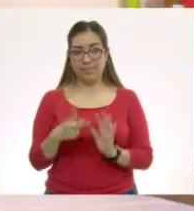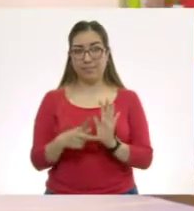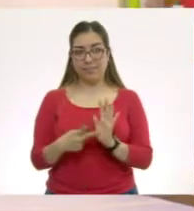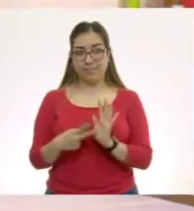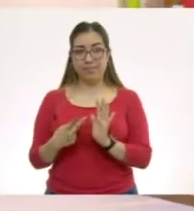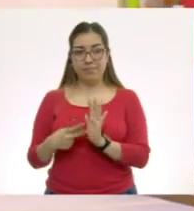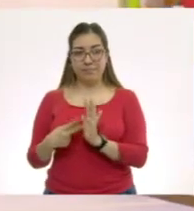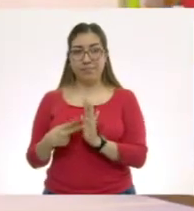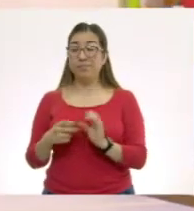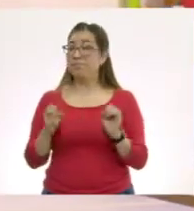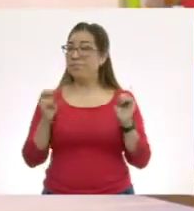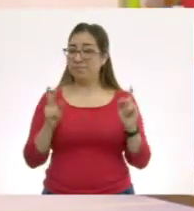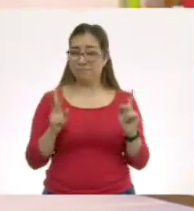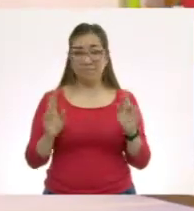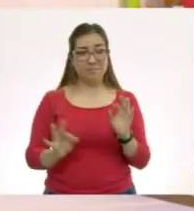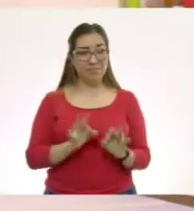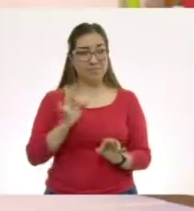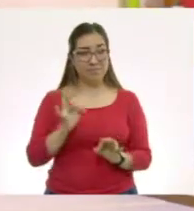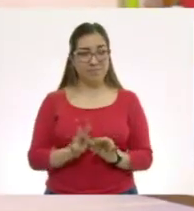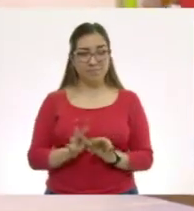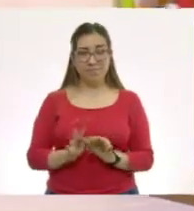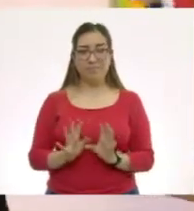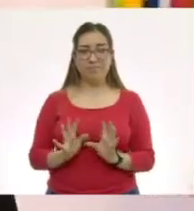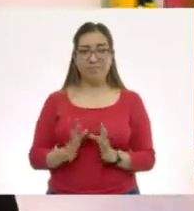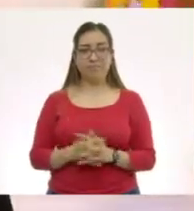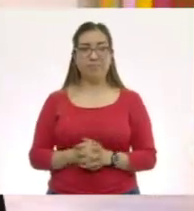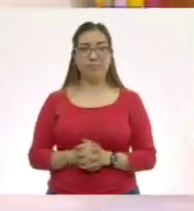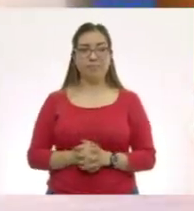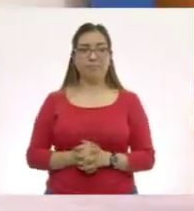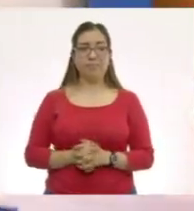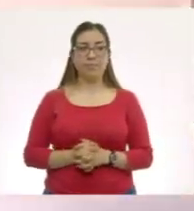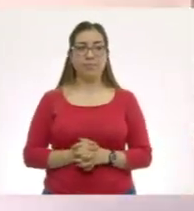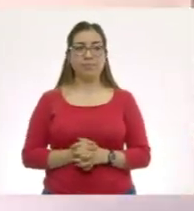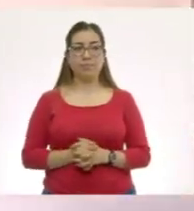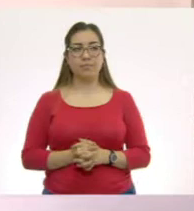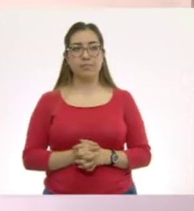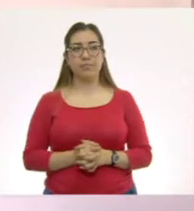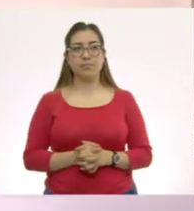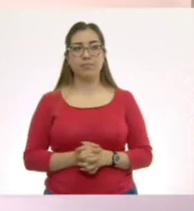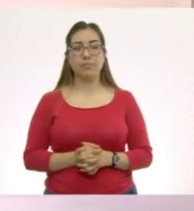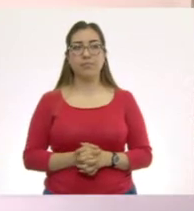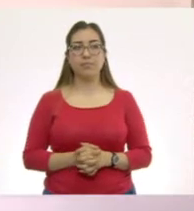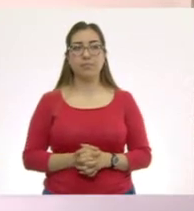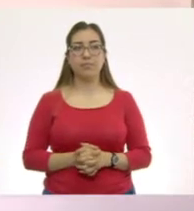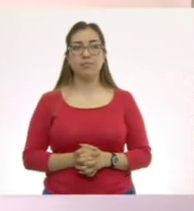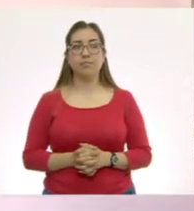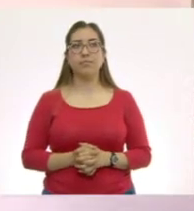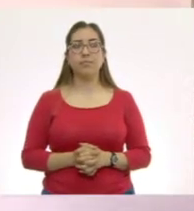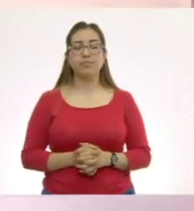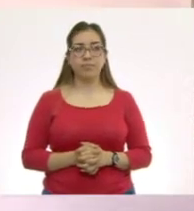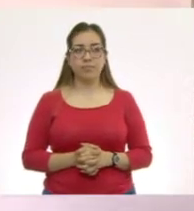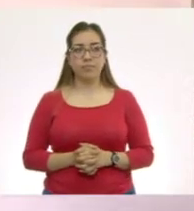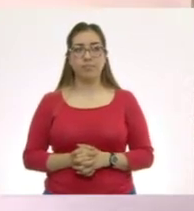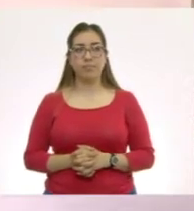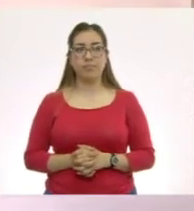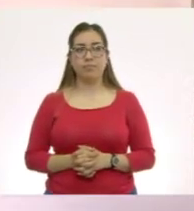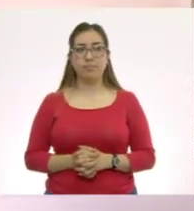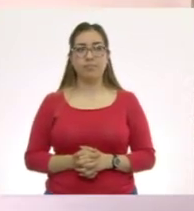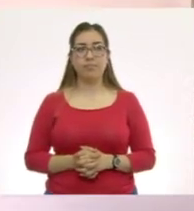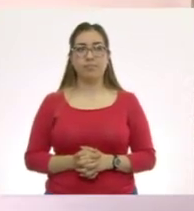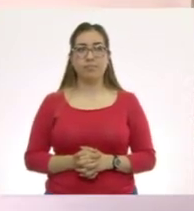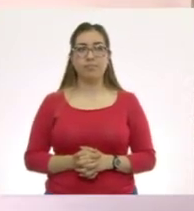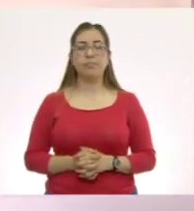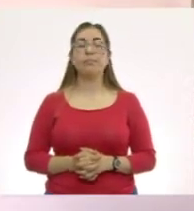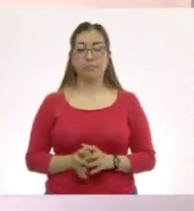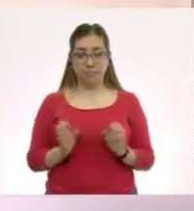3 veces. Perfecto. Voy a dejar esto aquí atrás. Entonces, porque ya no lo vamos a utilizar. Vamos a utilizar los dos dados para construir